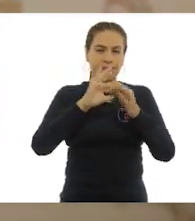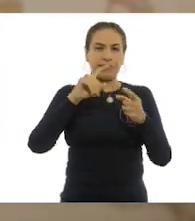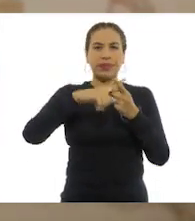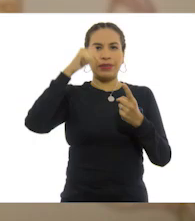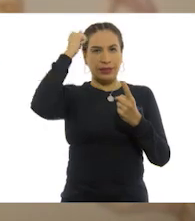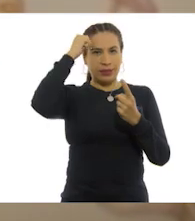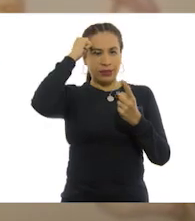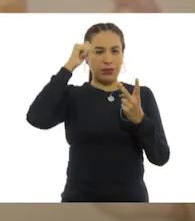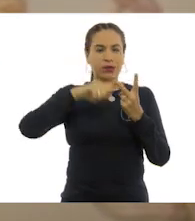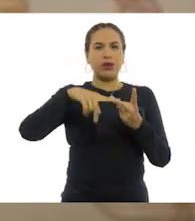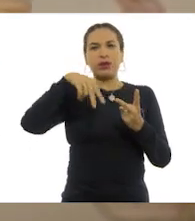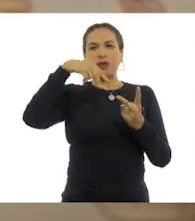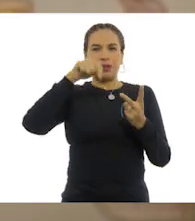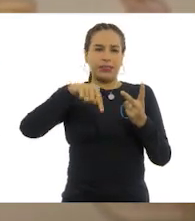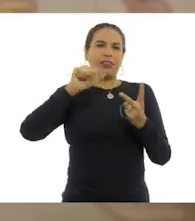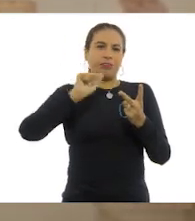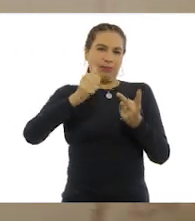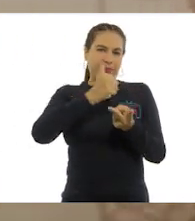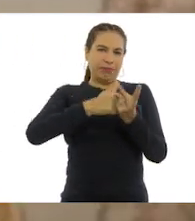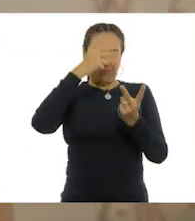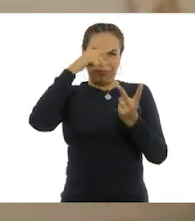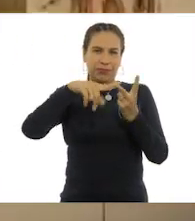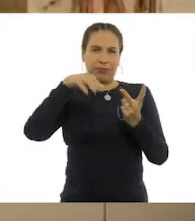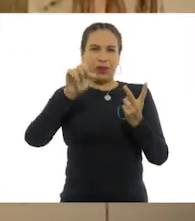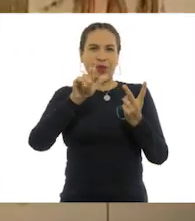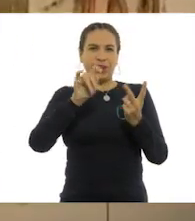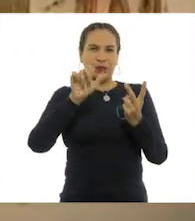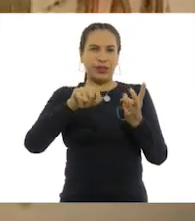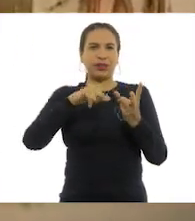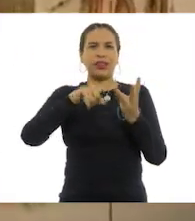Texcoco, México-Tenochtitlán y Tlacopan.